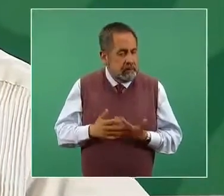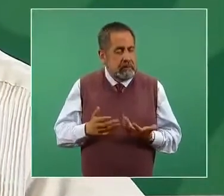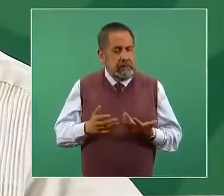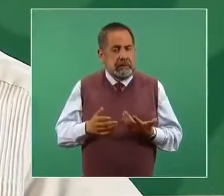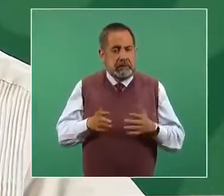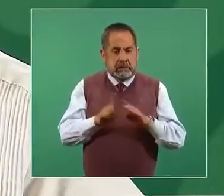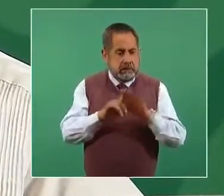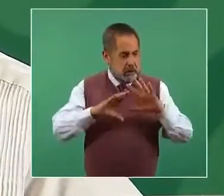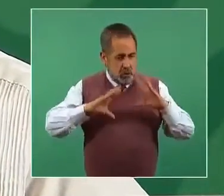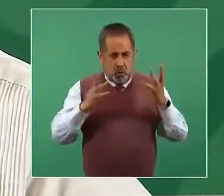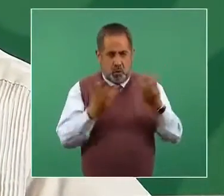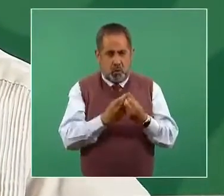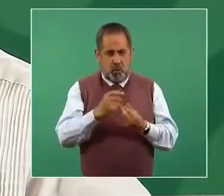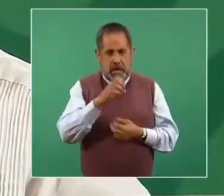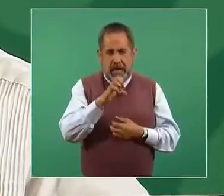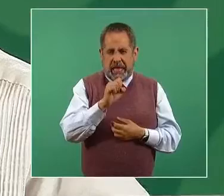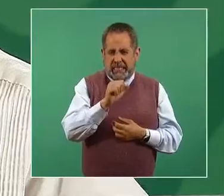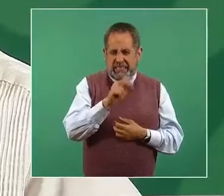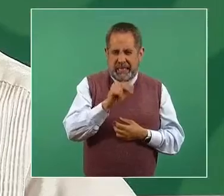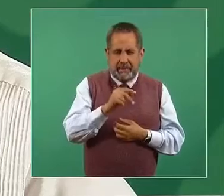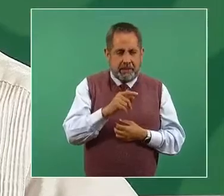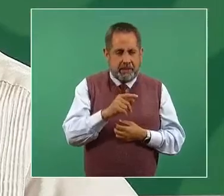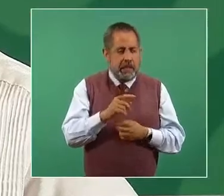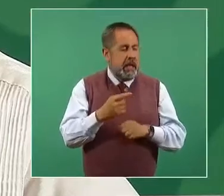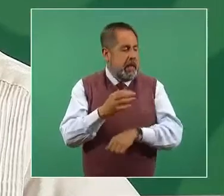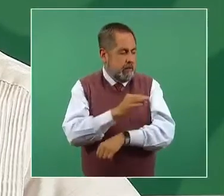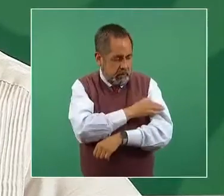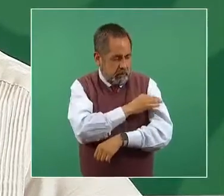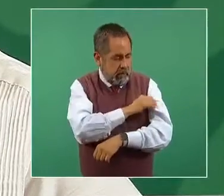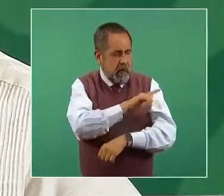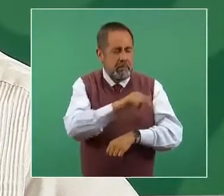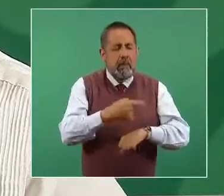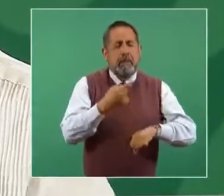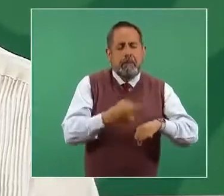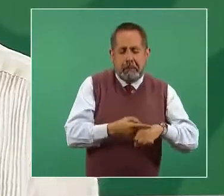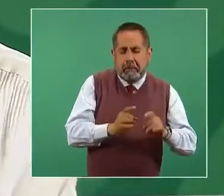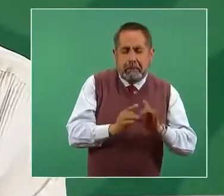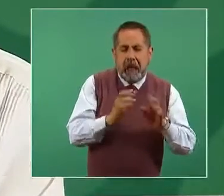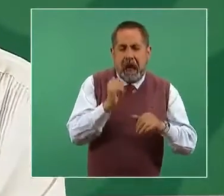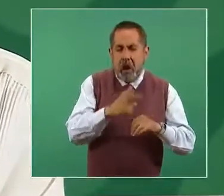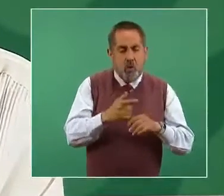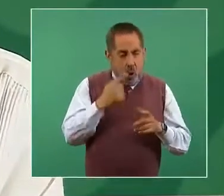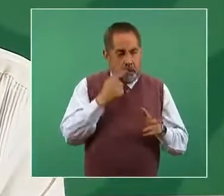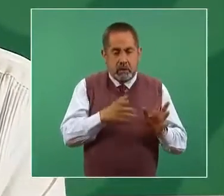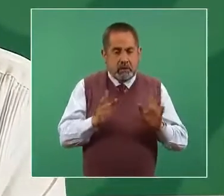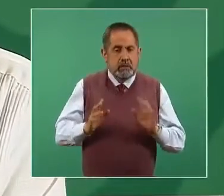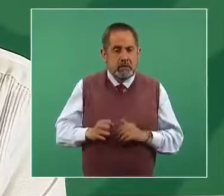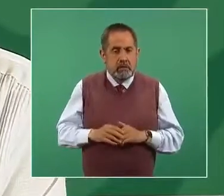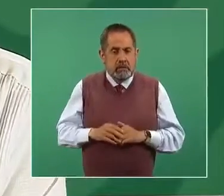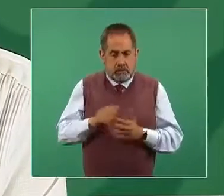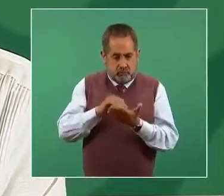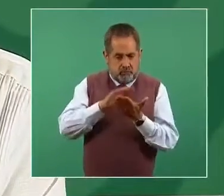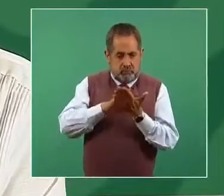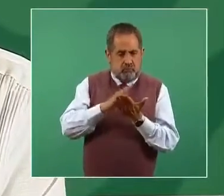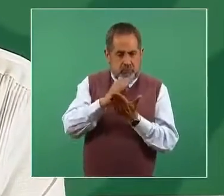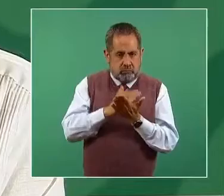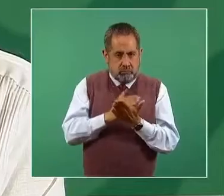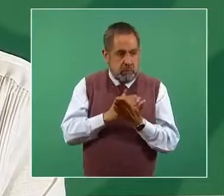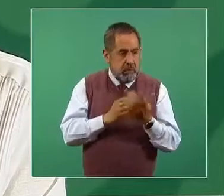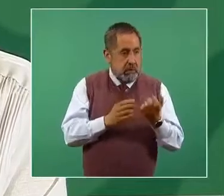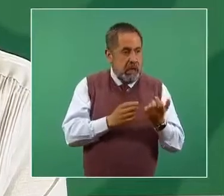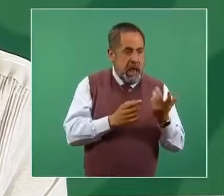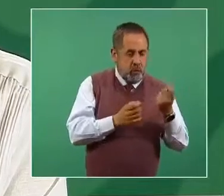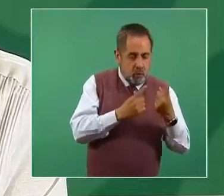los ESAVIS y también para el caso específico de los ESAVIS que quedan registrados como